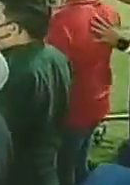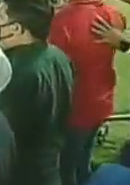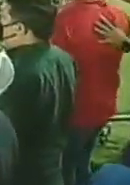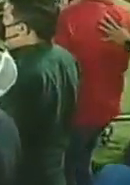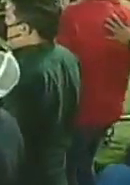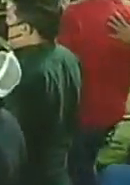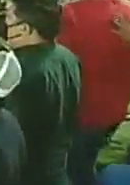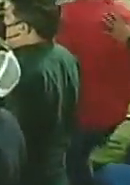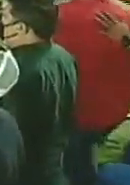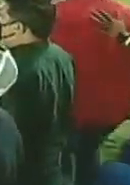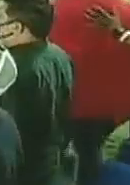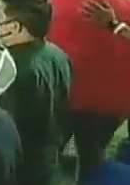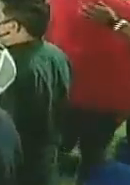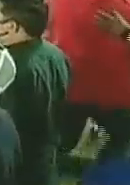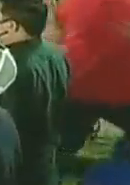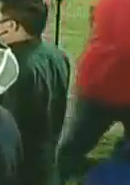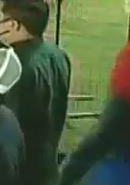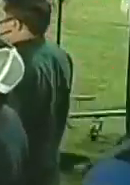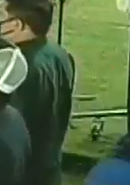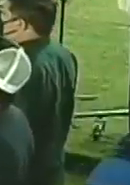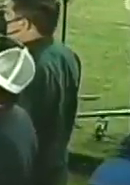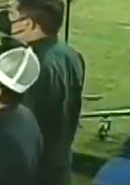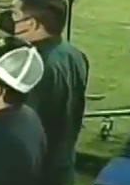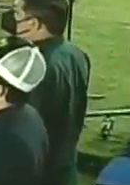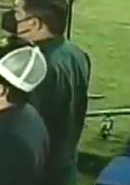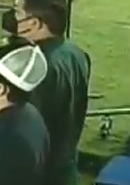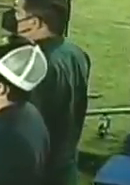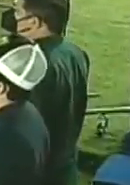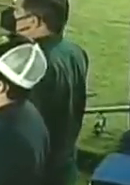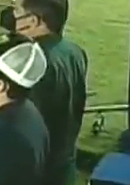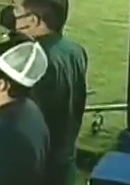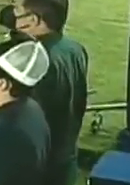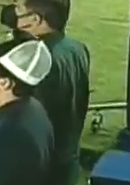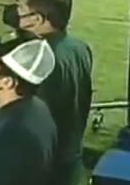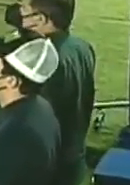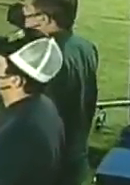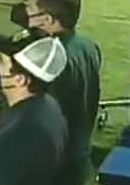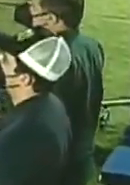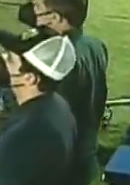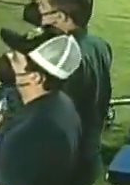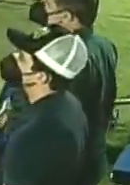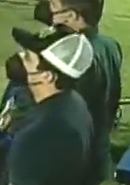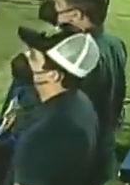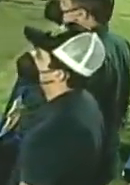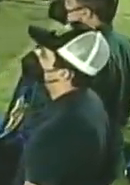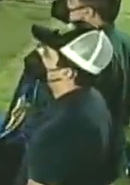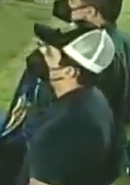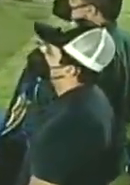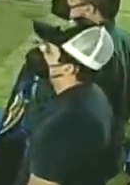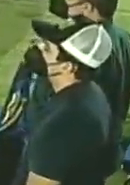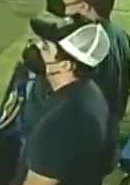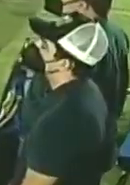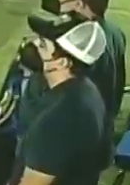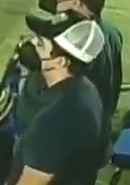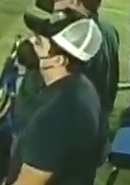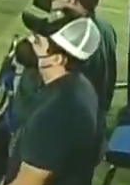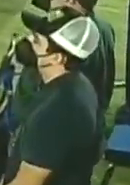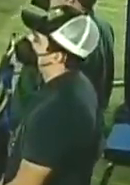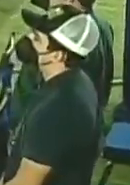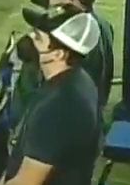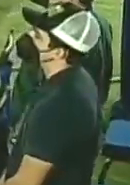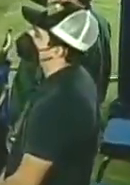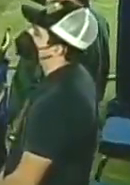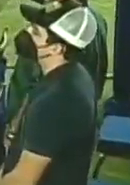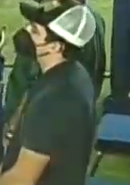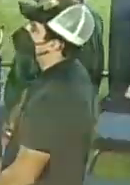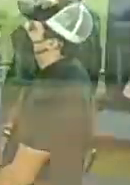mi cantar peregrino. Yo no canto por hacerlo, sino por el patriotismo de defender